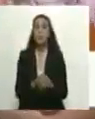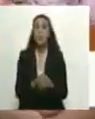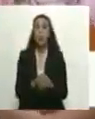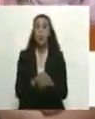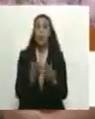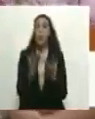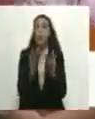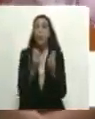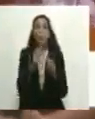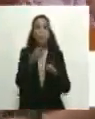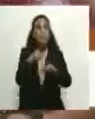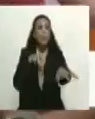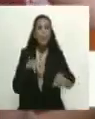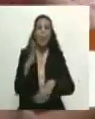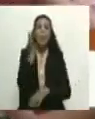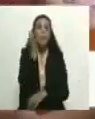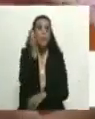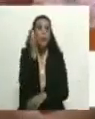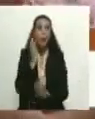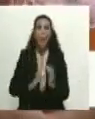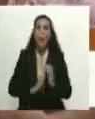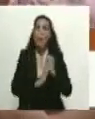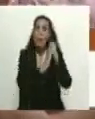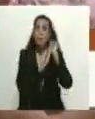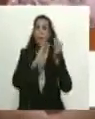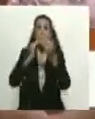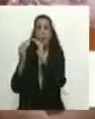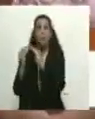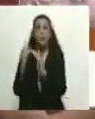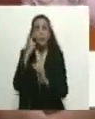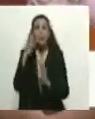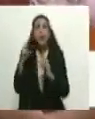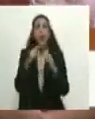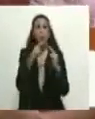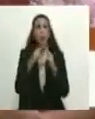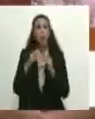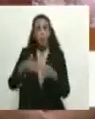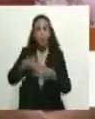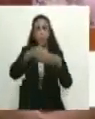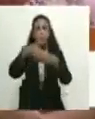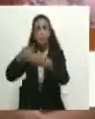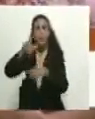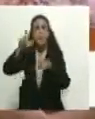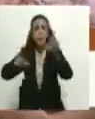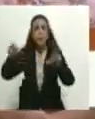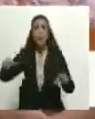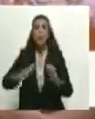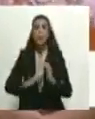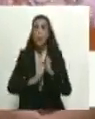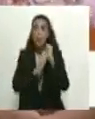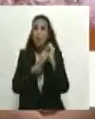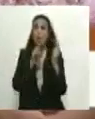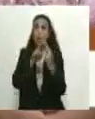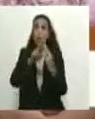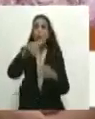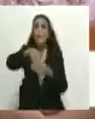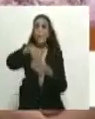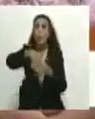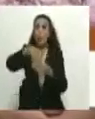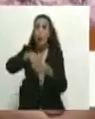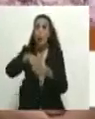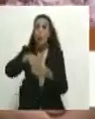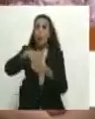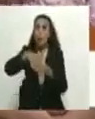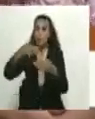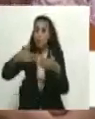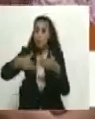Pura mujer, ¿verdad? Miren, ustedes los conocen, ¿verdad? Son sus líderes que ustedes votaron por ellos en las